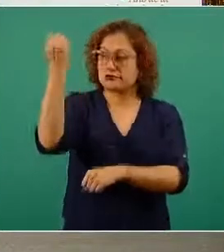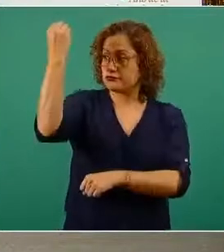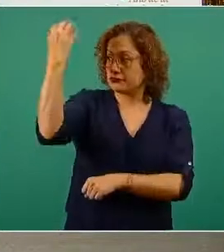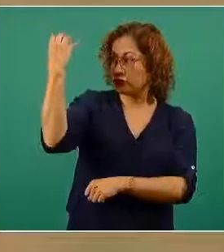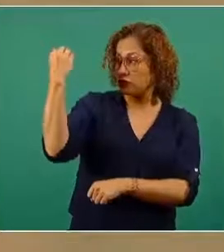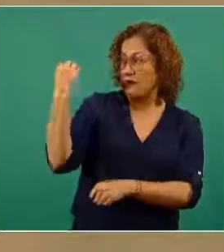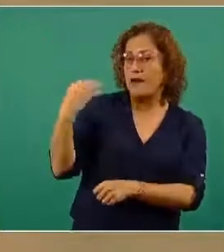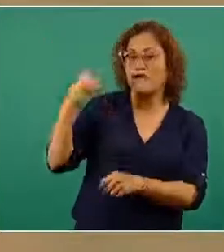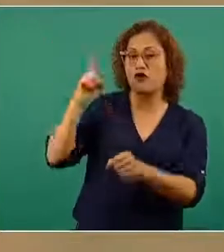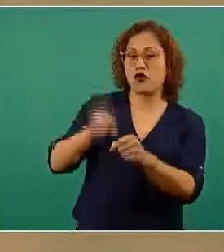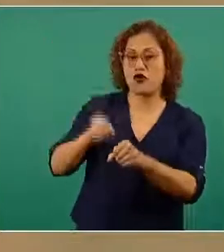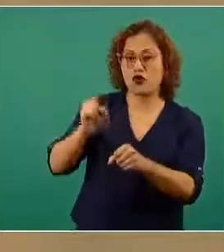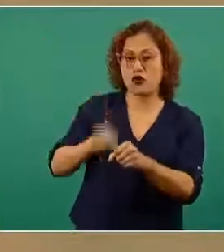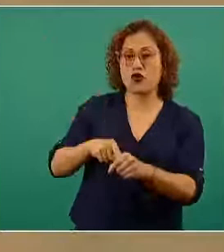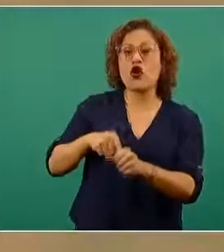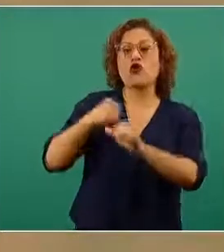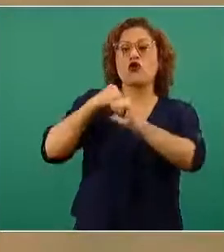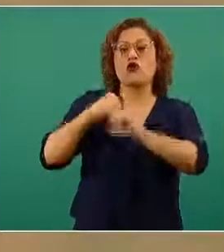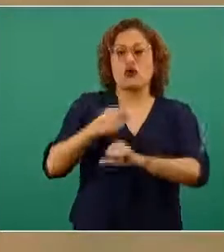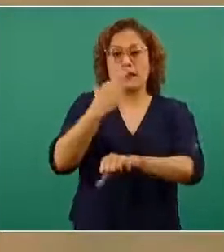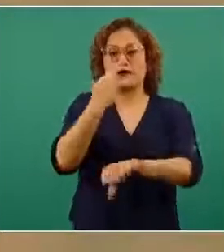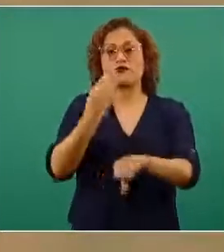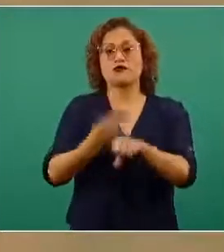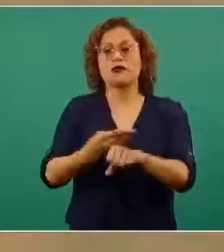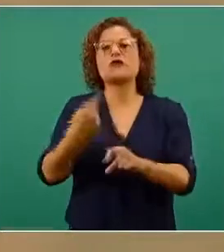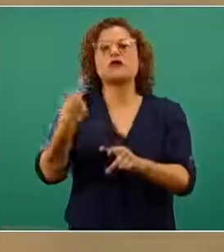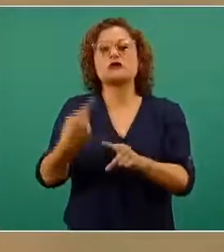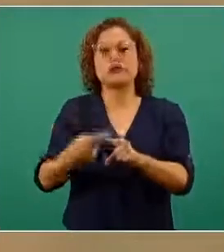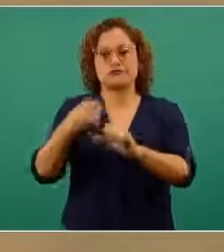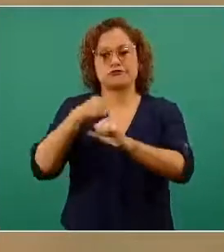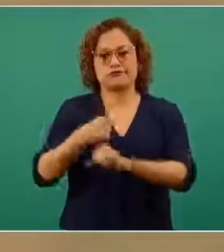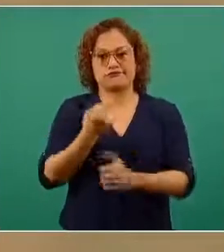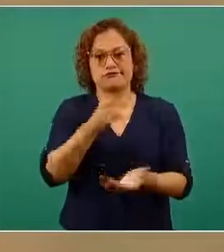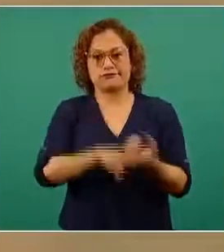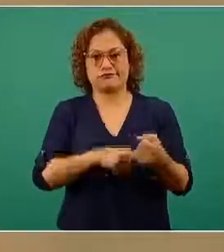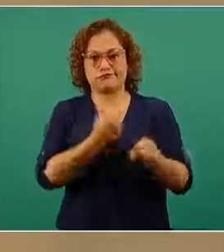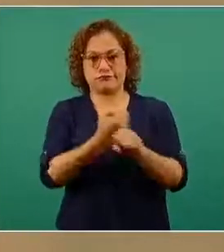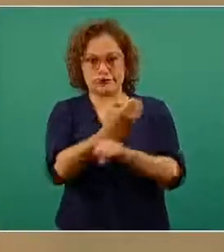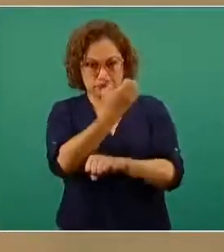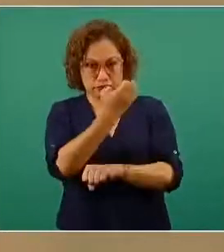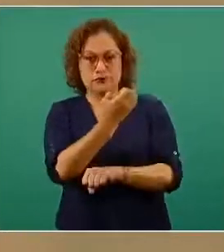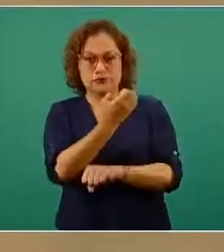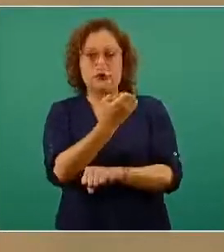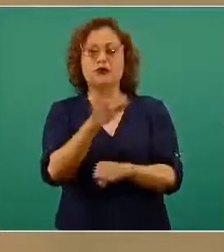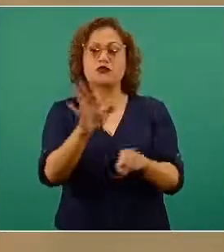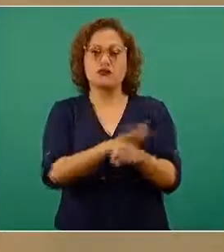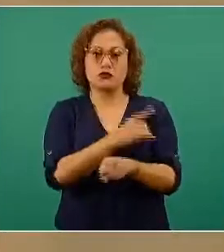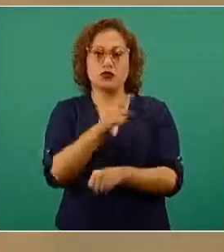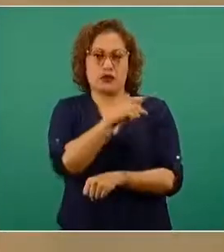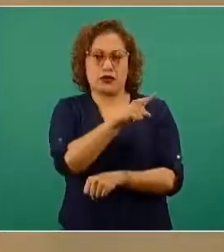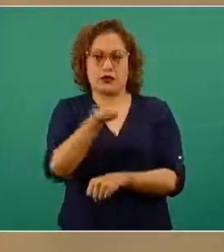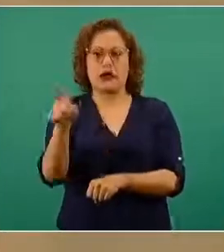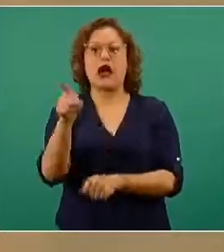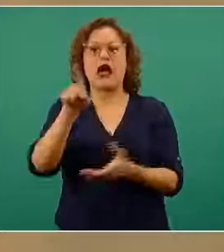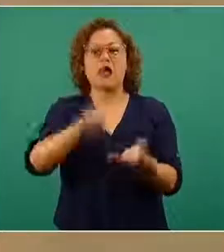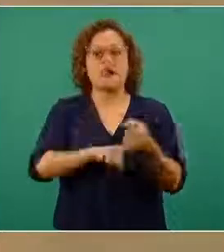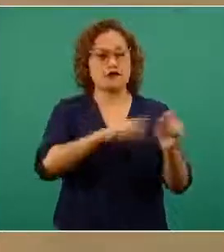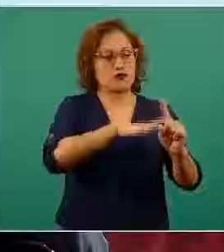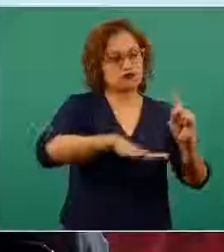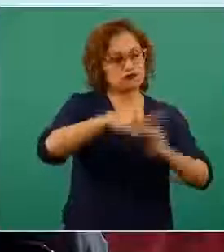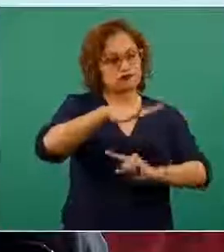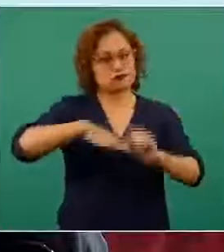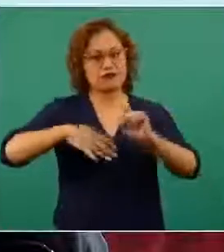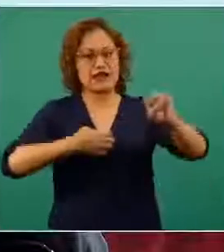de la autoridad sanitaria estatal el hacerlos cumplir, porque la autoridad sanitaria estatal y en su